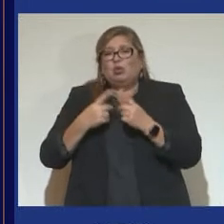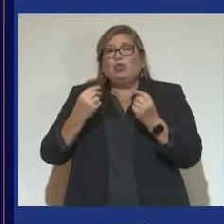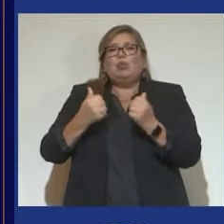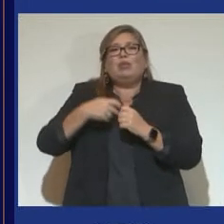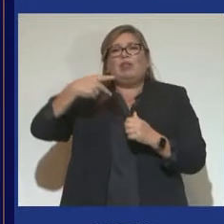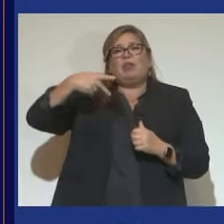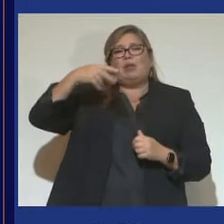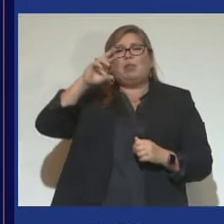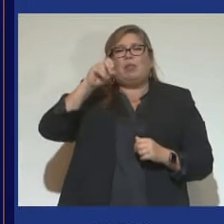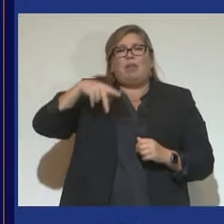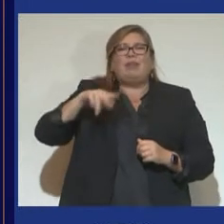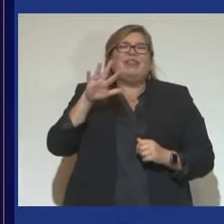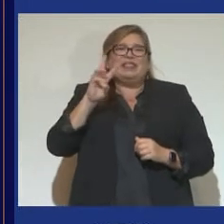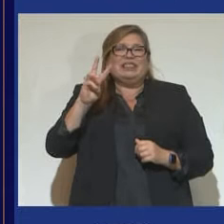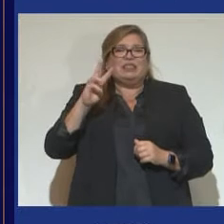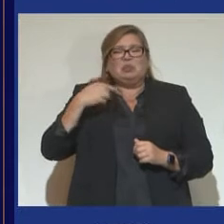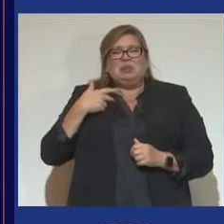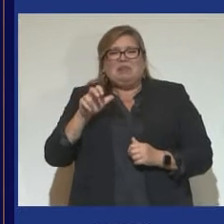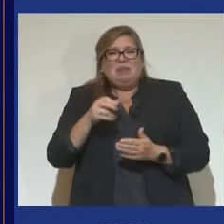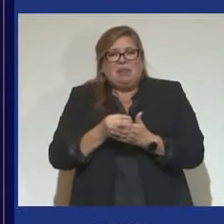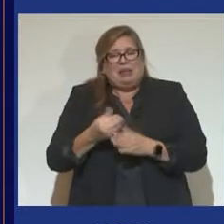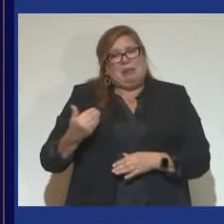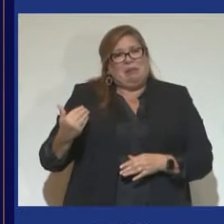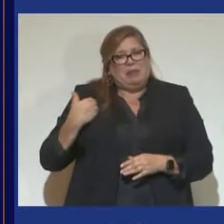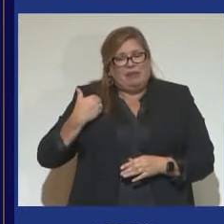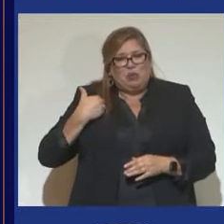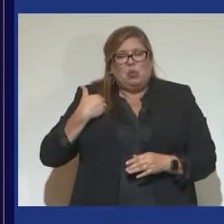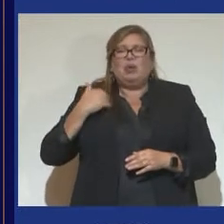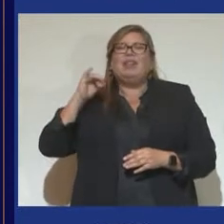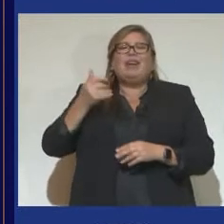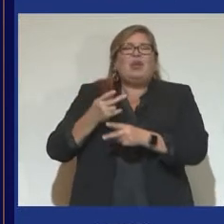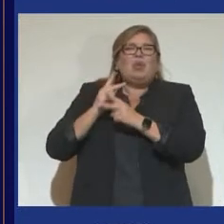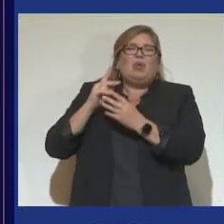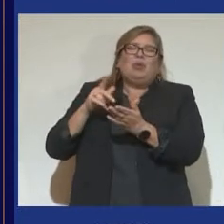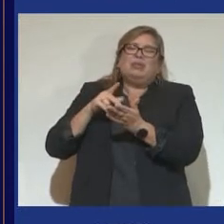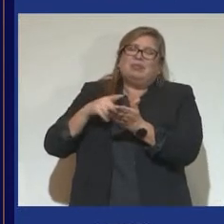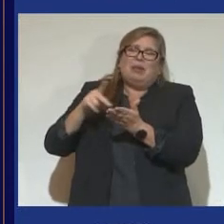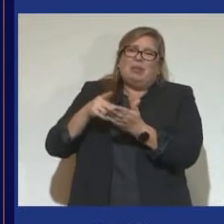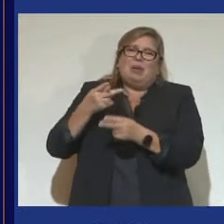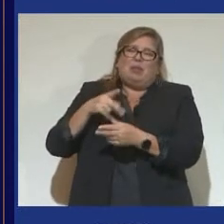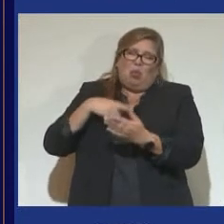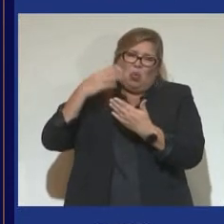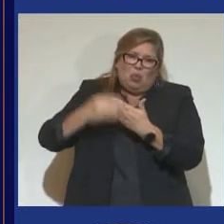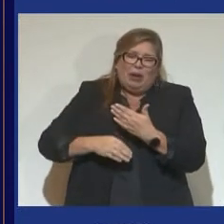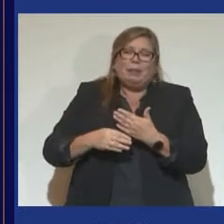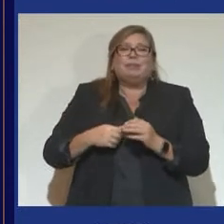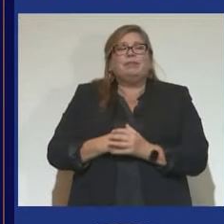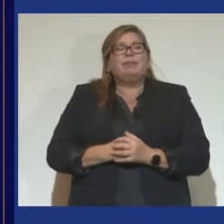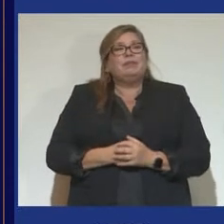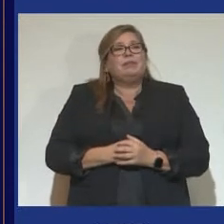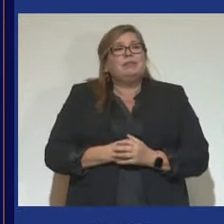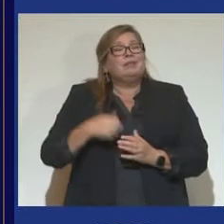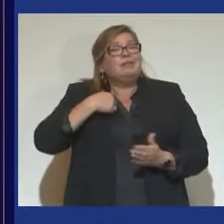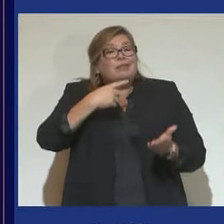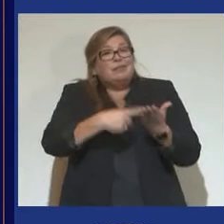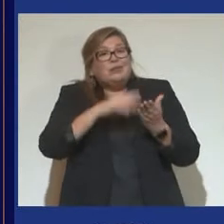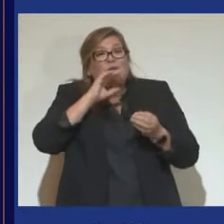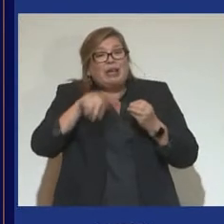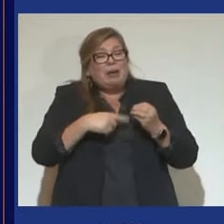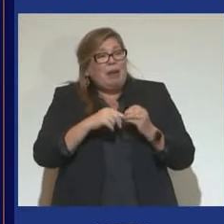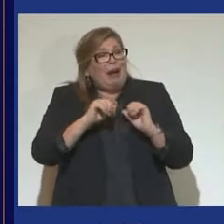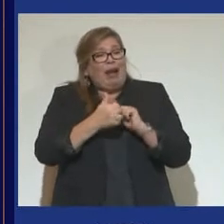la propuesta de ley 56 empezar a invertir dinero allí es el programa de la retribución de préstamos